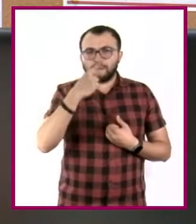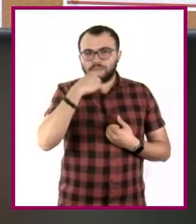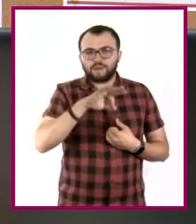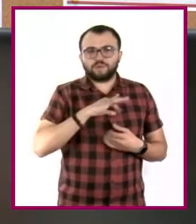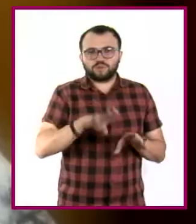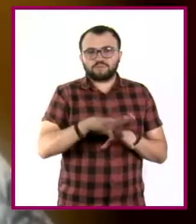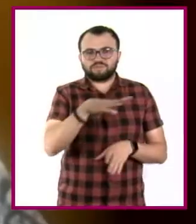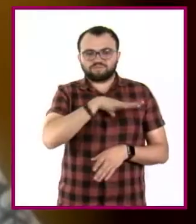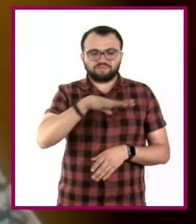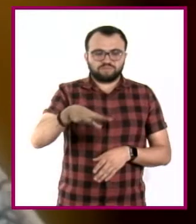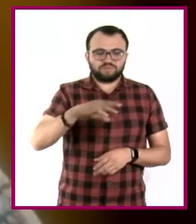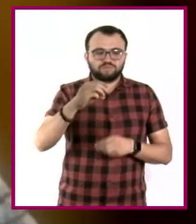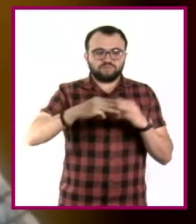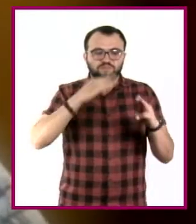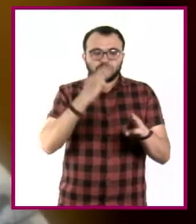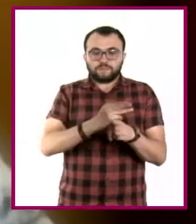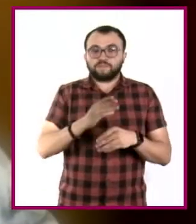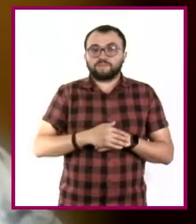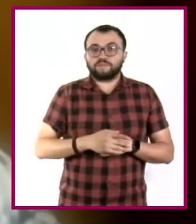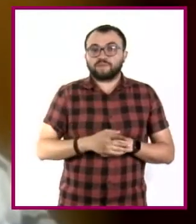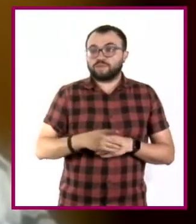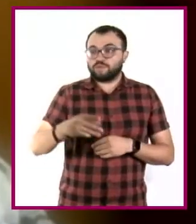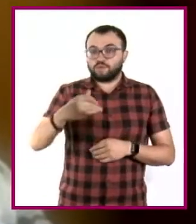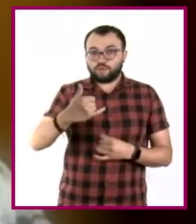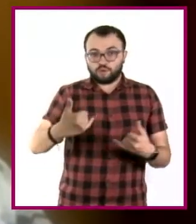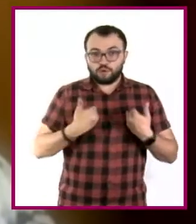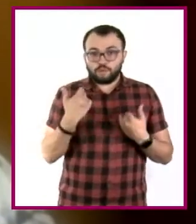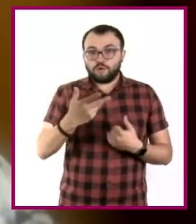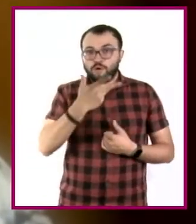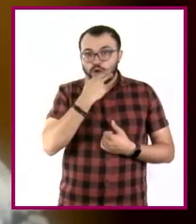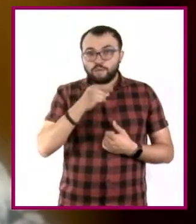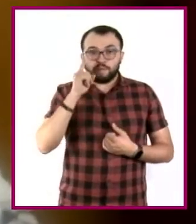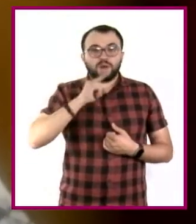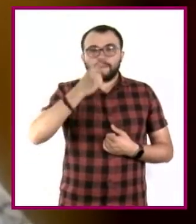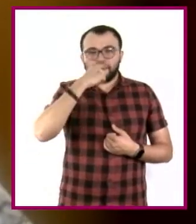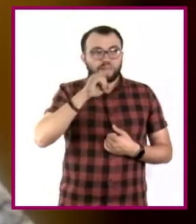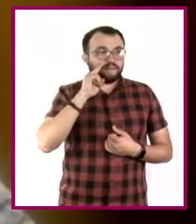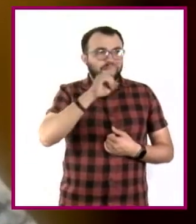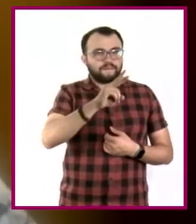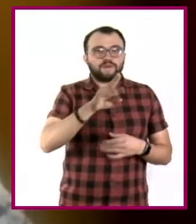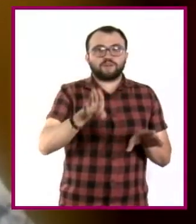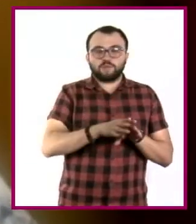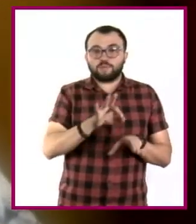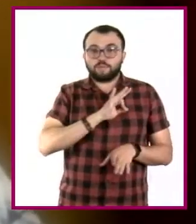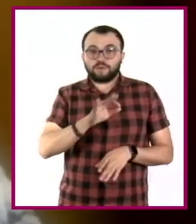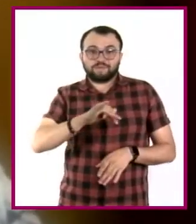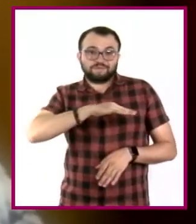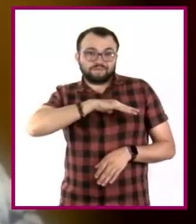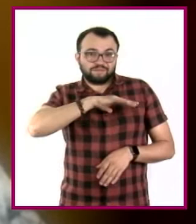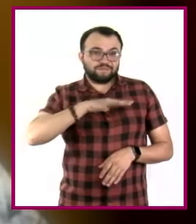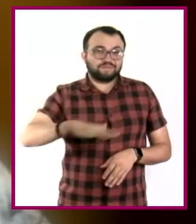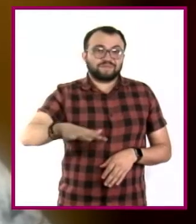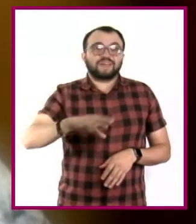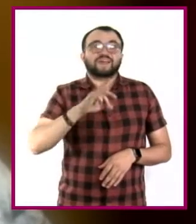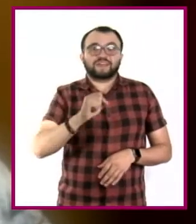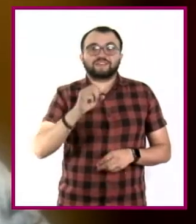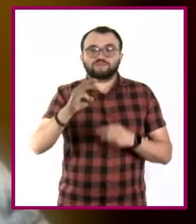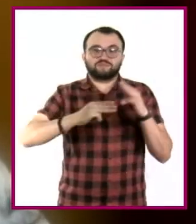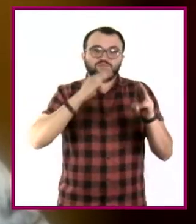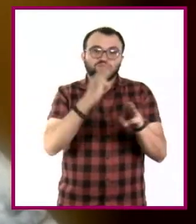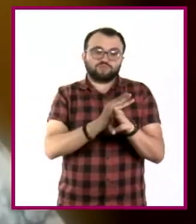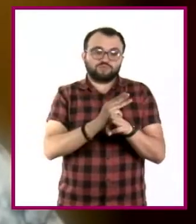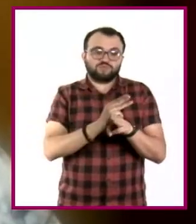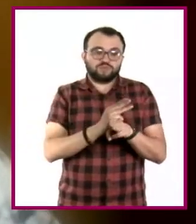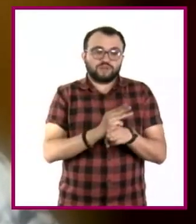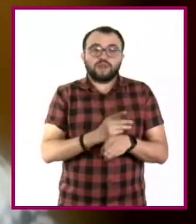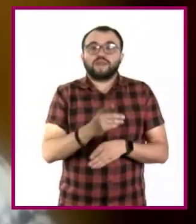nivel mundial? Los jóvenes, hombres y mujeres, para destacar a nivel internacional o mundial, es